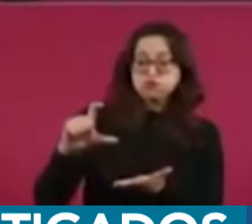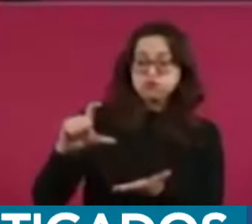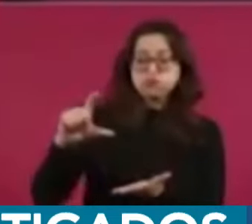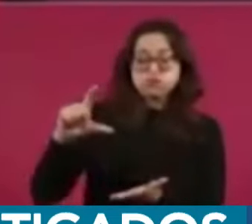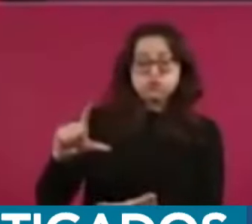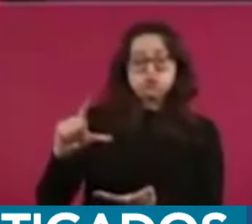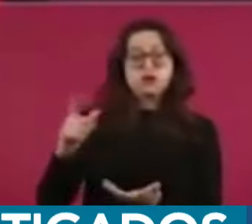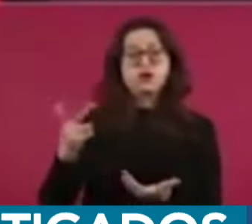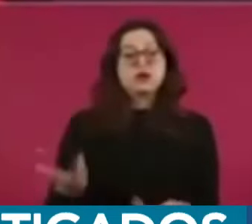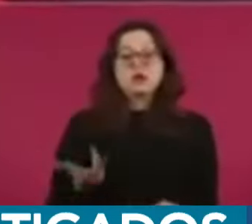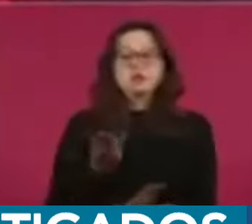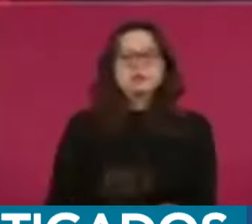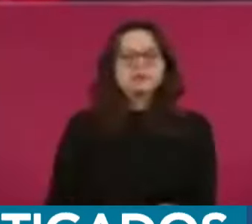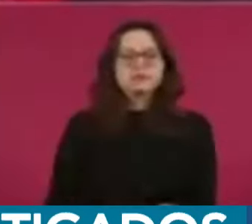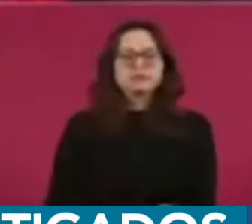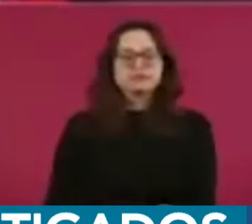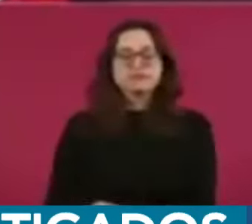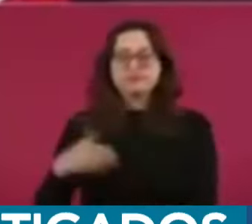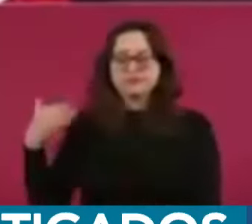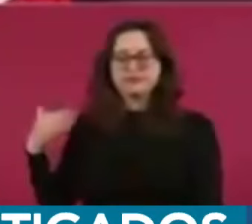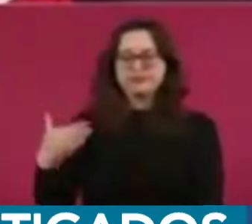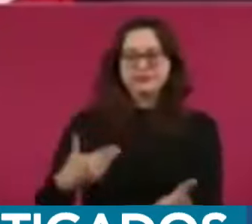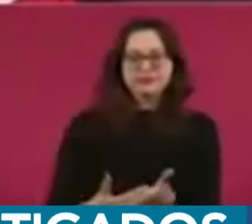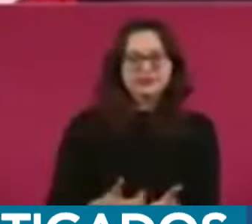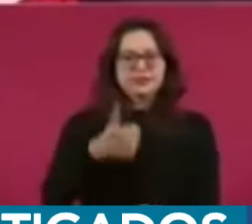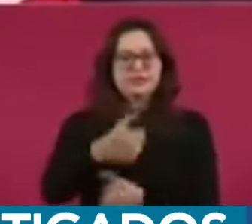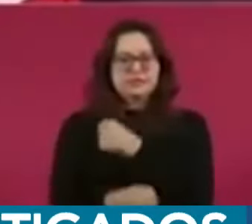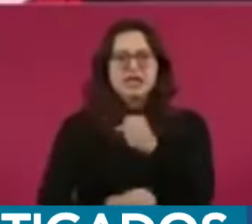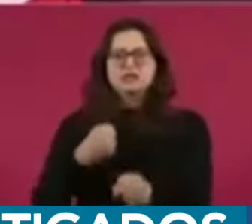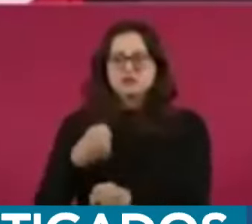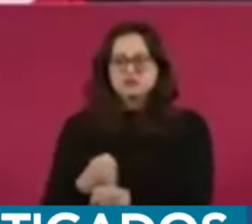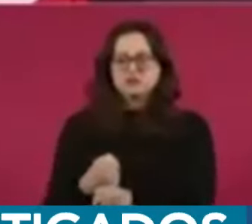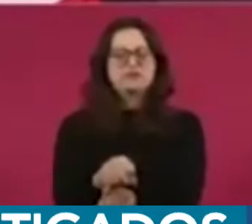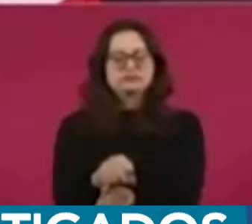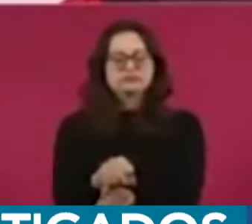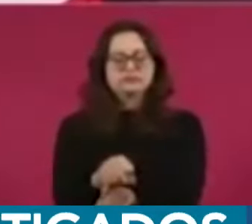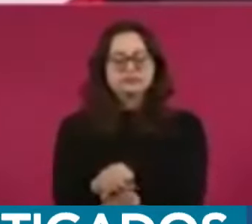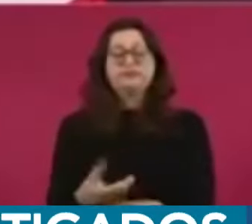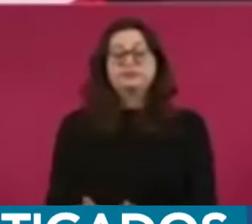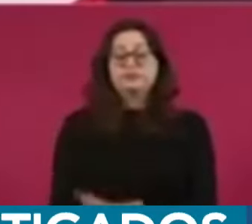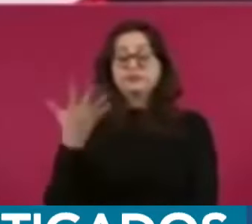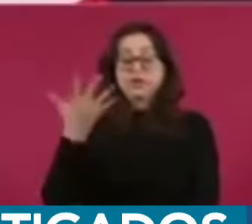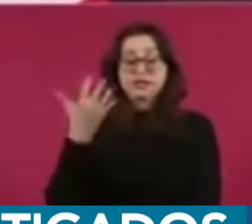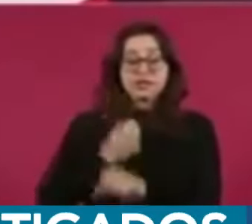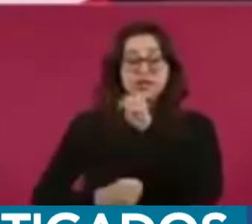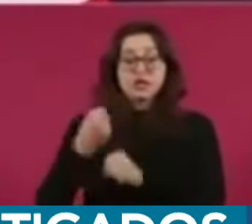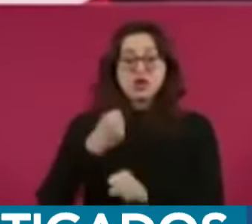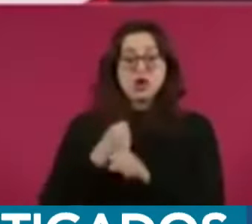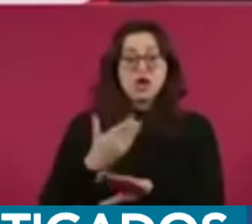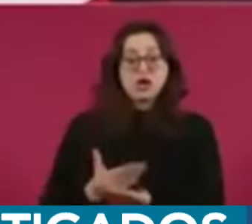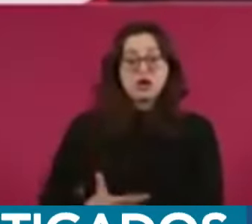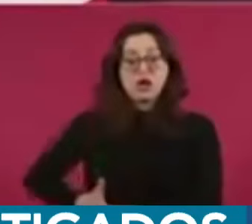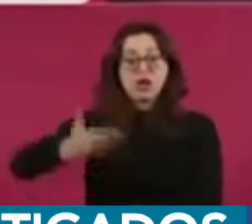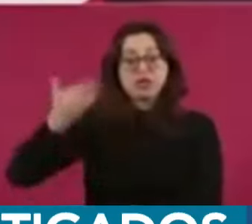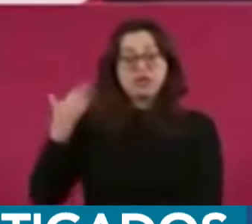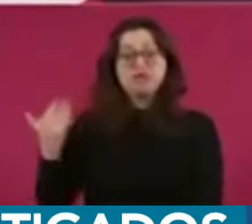finanzas públicas del país y esté provocando daños irreversibles a la hacienda pública". Tellez detalló que esta